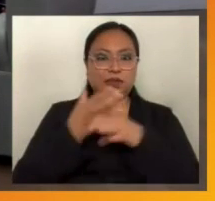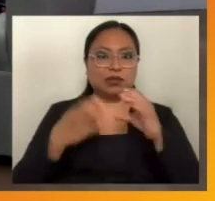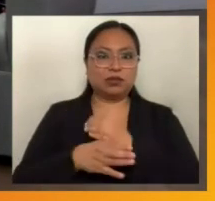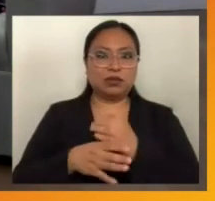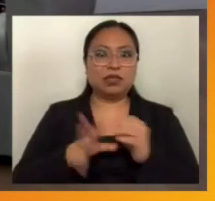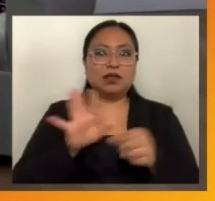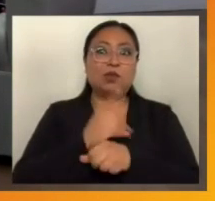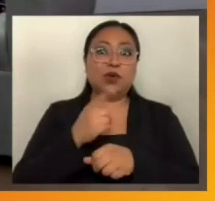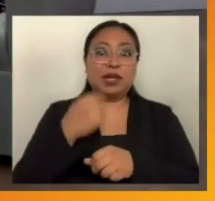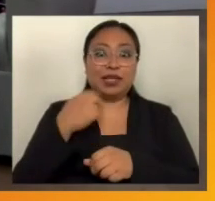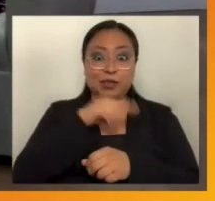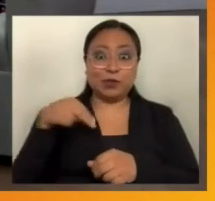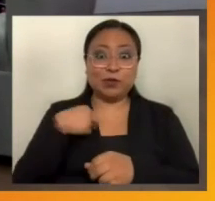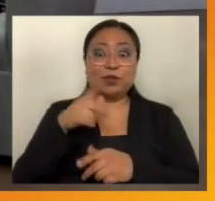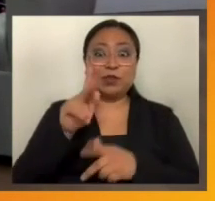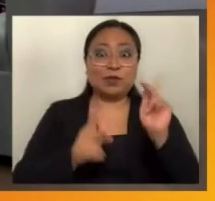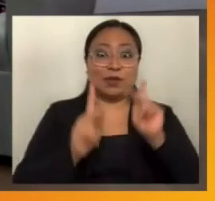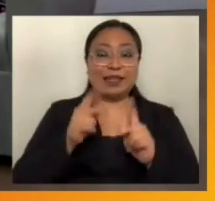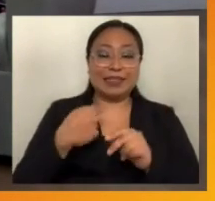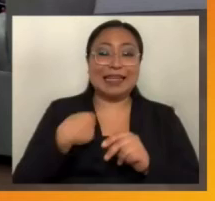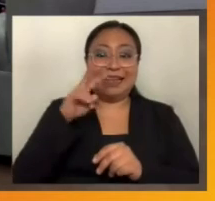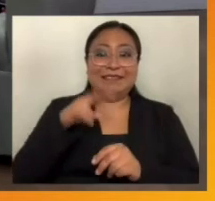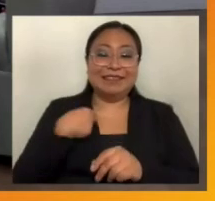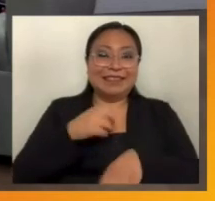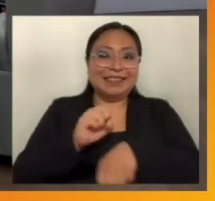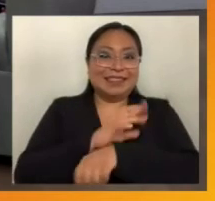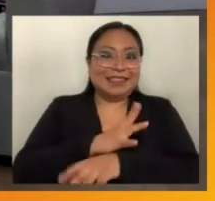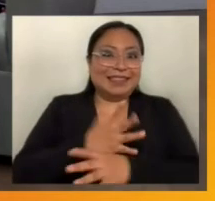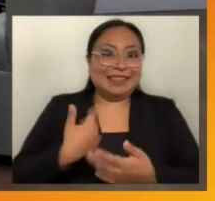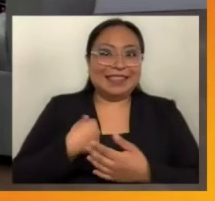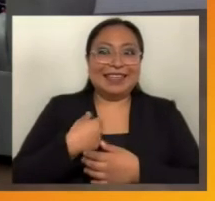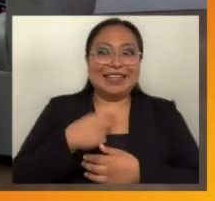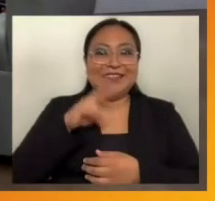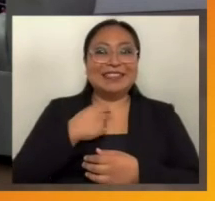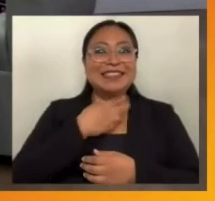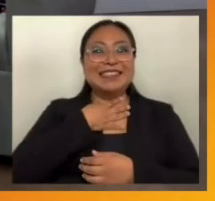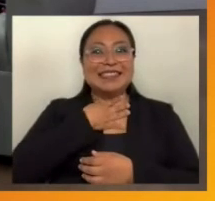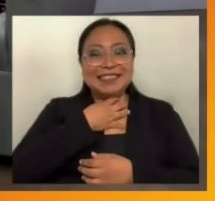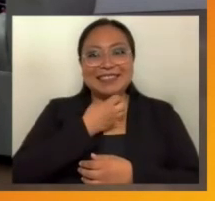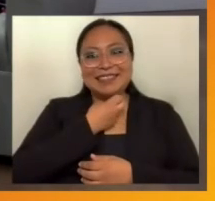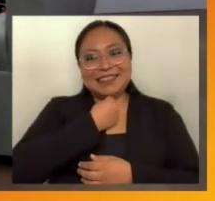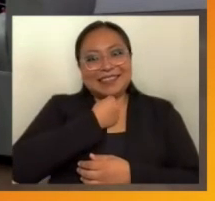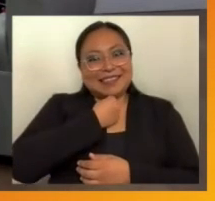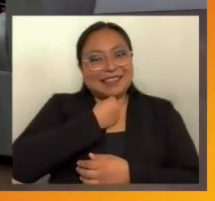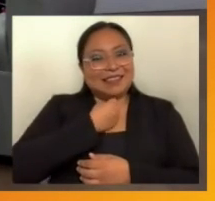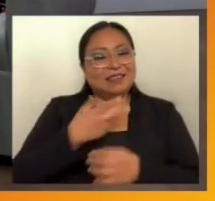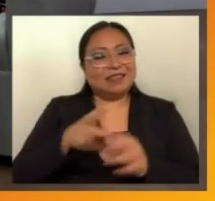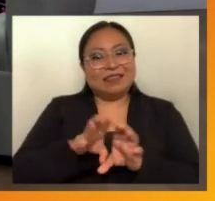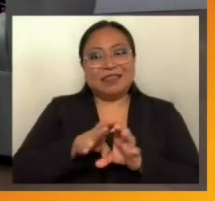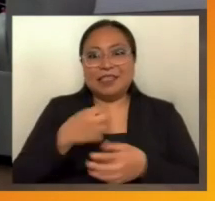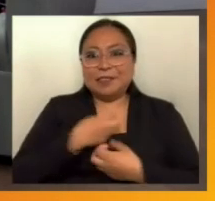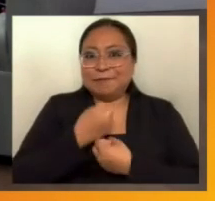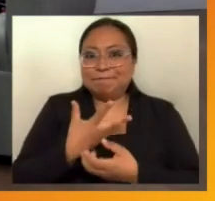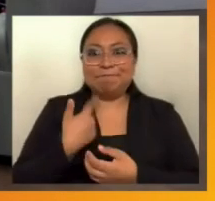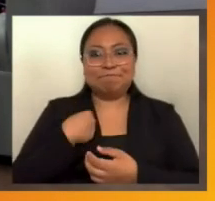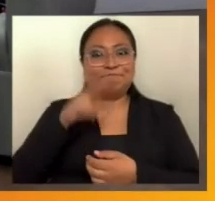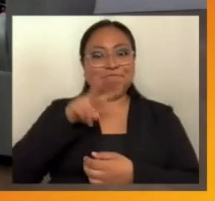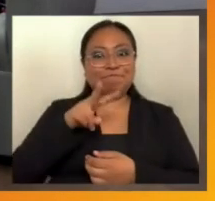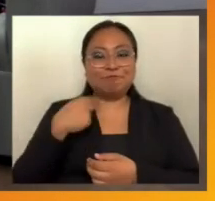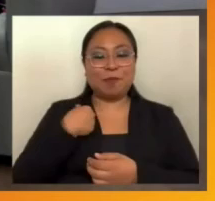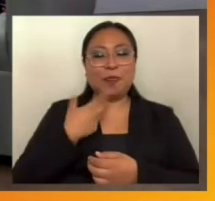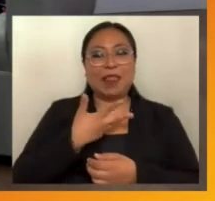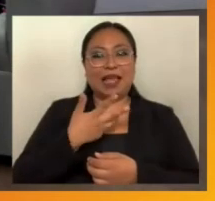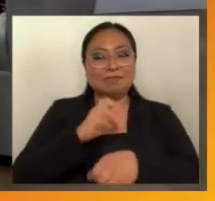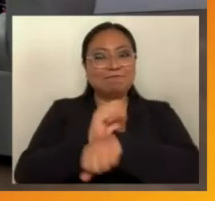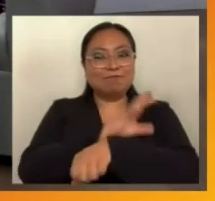esto que hemos estado platicando hoy, a mí ya me movió todas las fibras sensibles, me dejó aquí como un nudo en la garganta, también me dieron ganas de llorar, sí, porque sí, no,